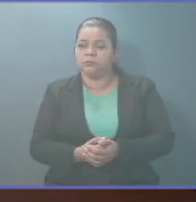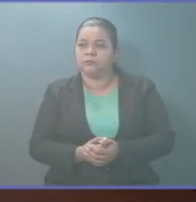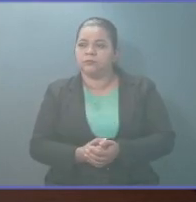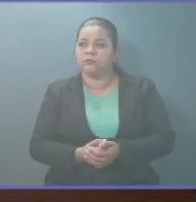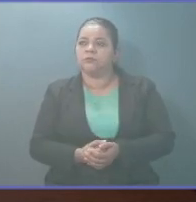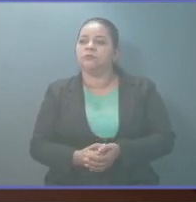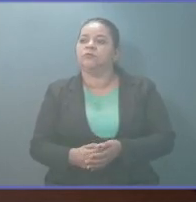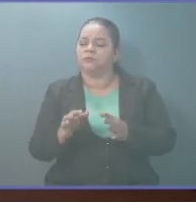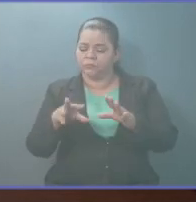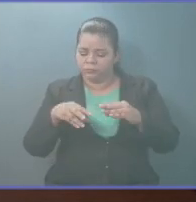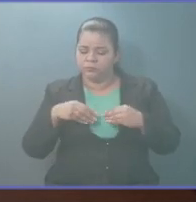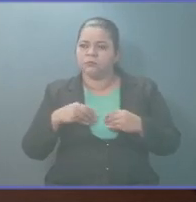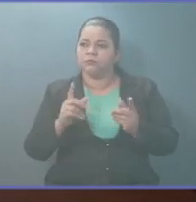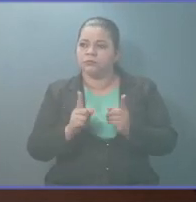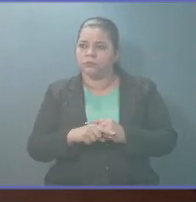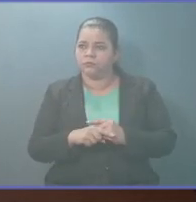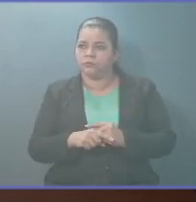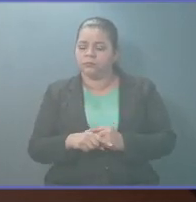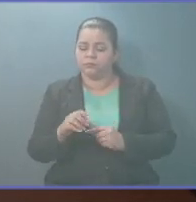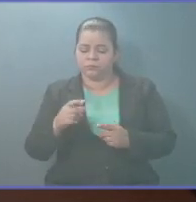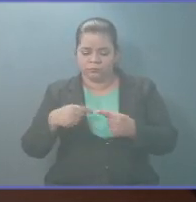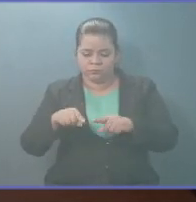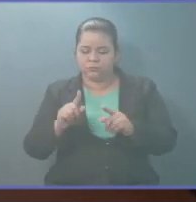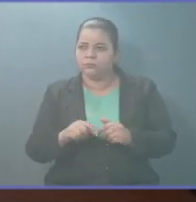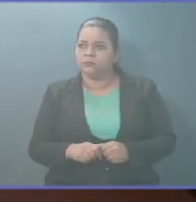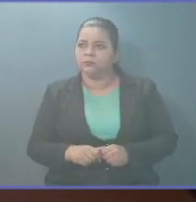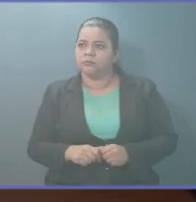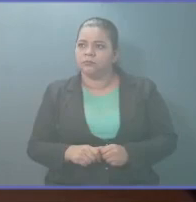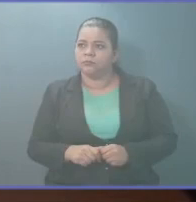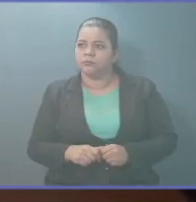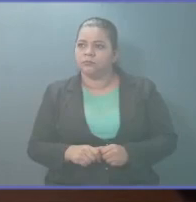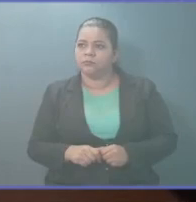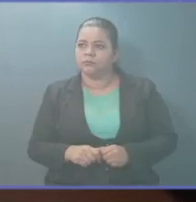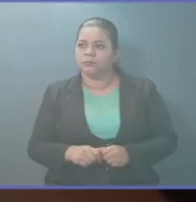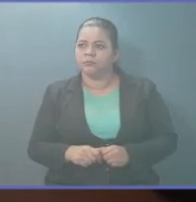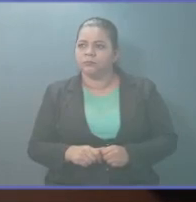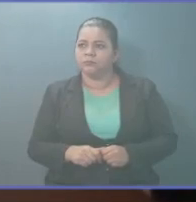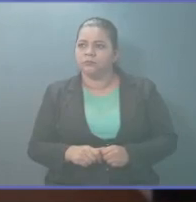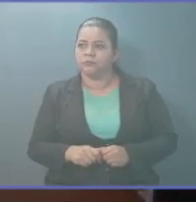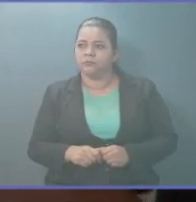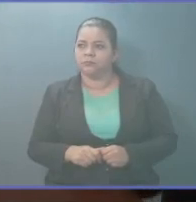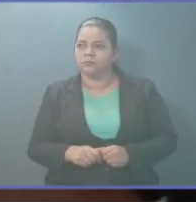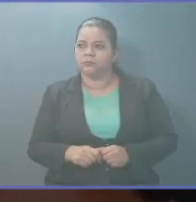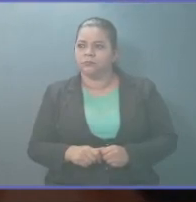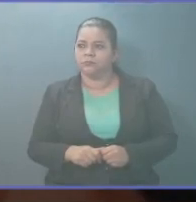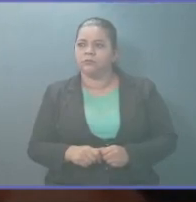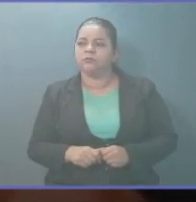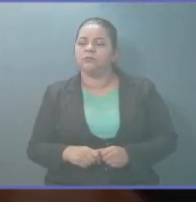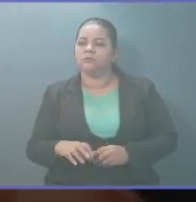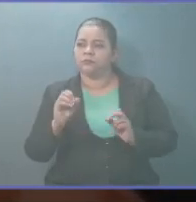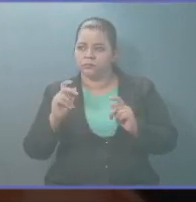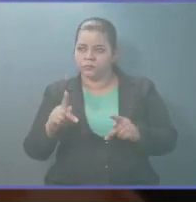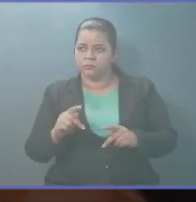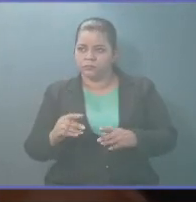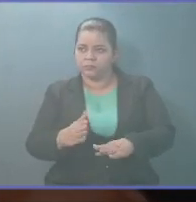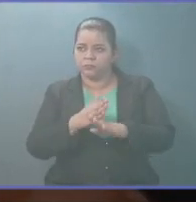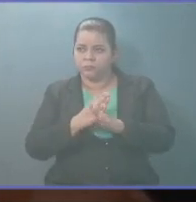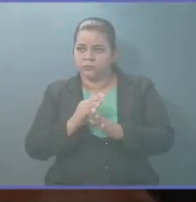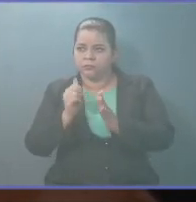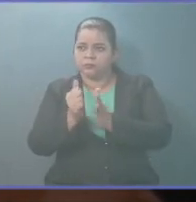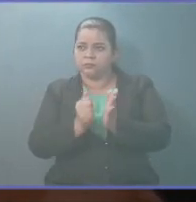la observación. El siguiente, por favor. Gracias. Recepción de pruebas,